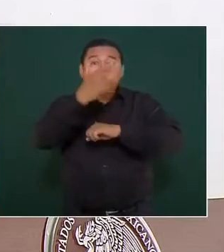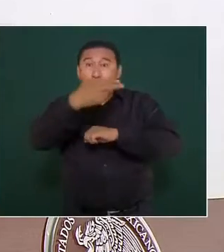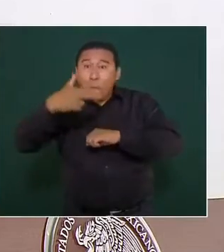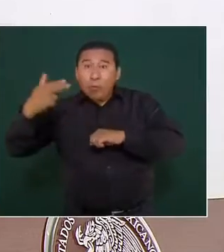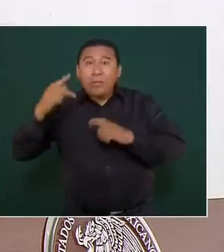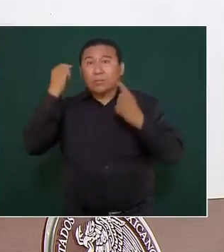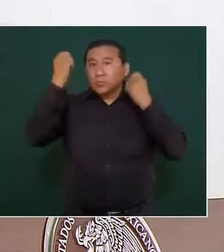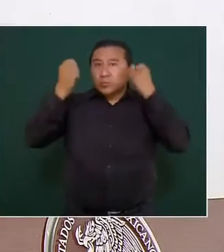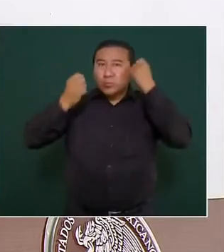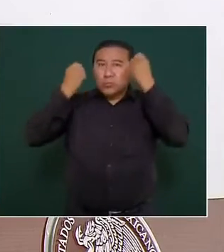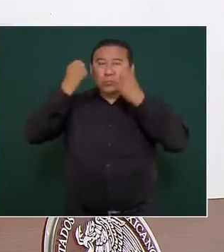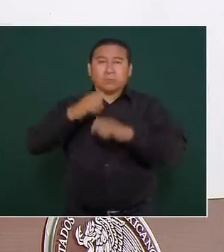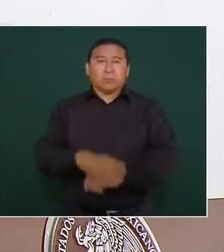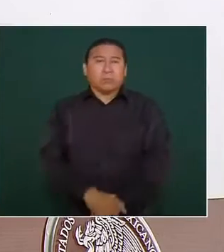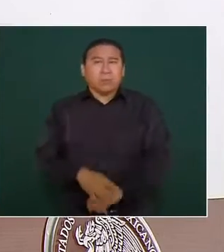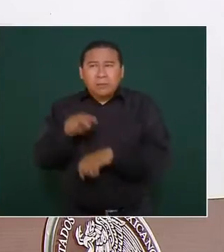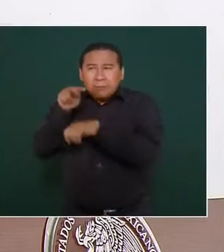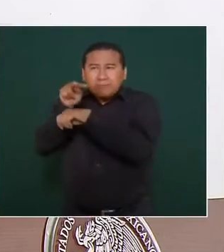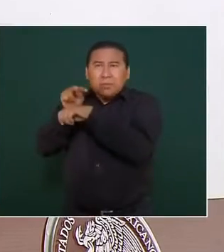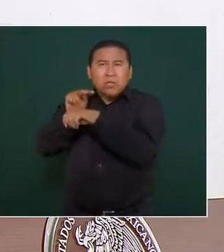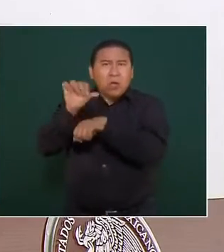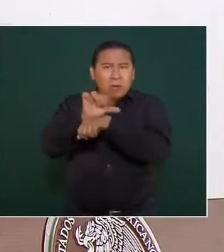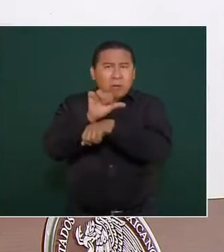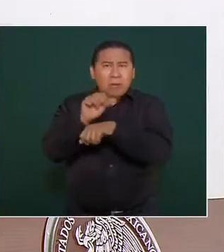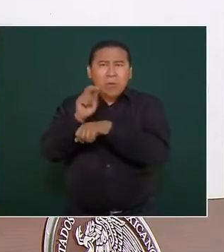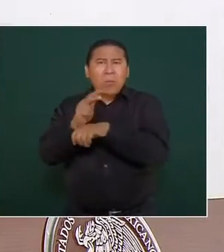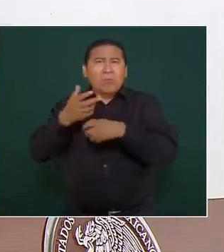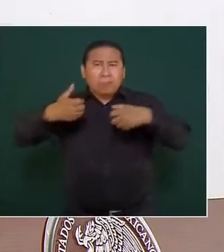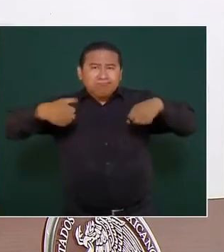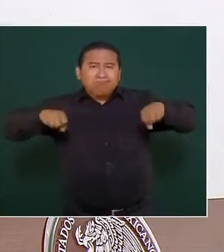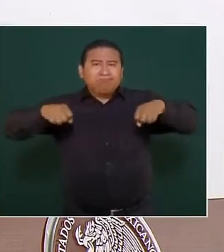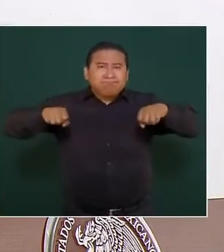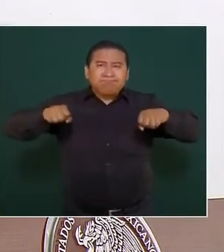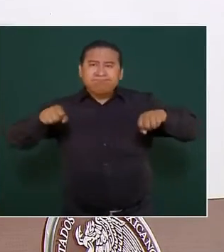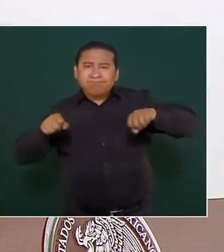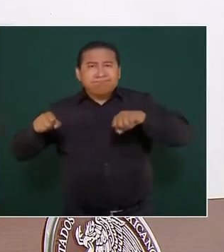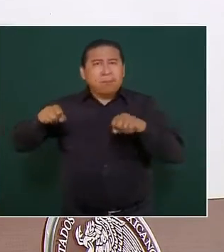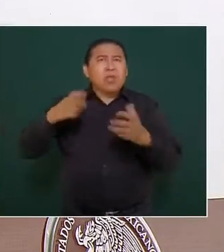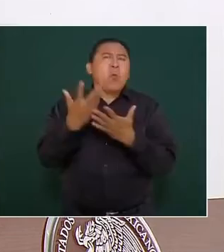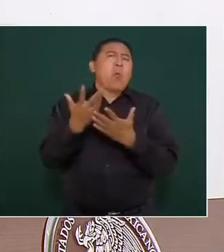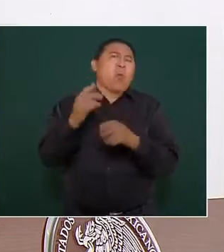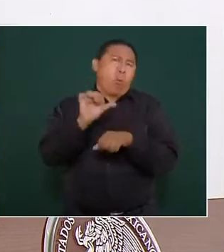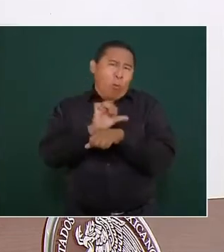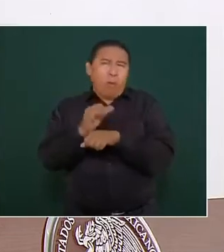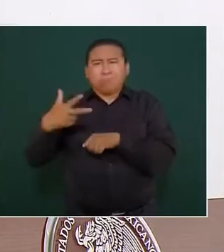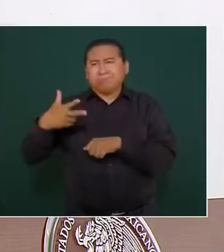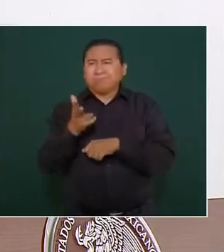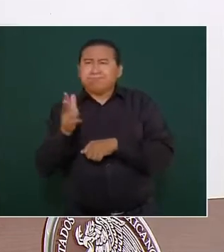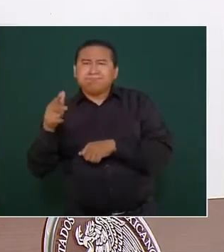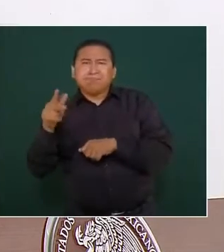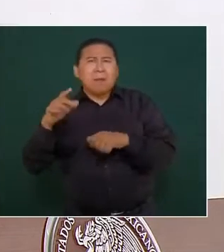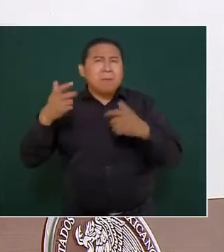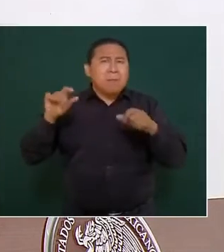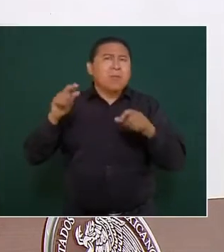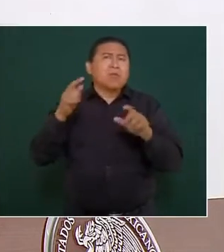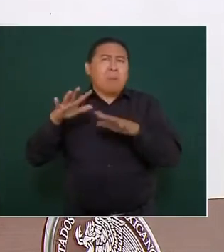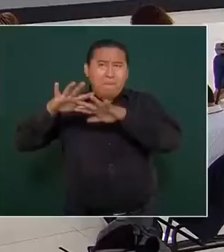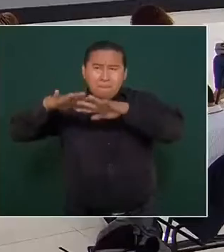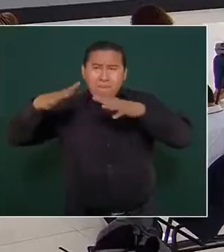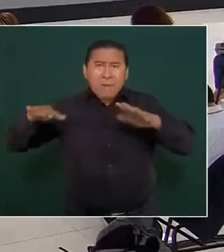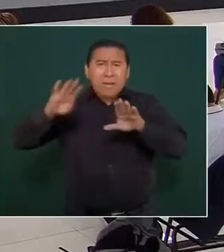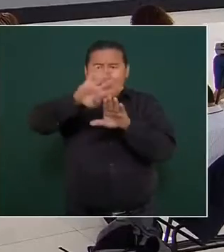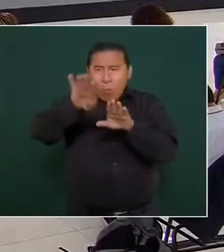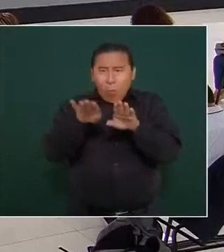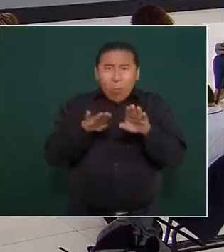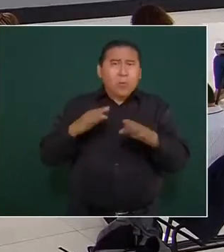hotelera y turística, reconocimientos en vehículos, cuatrimotos y motopatrullas, reconocimientos marítimos en costas